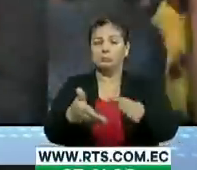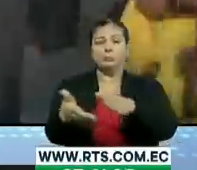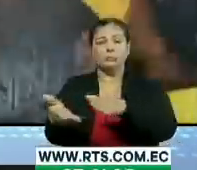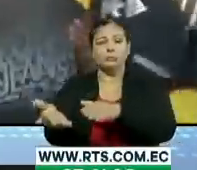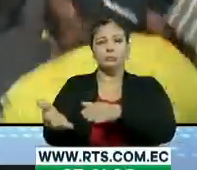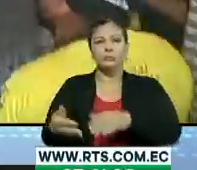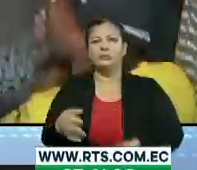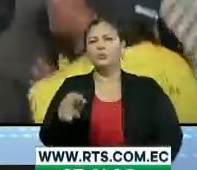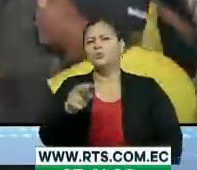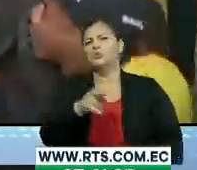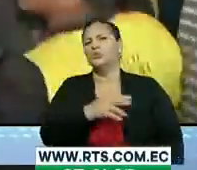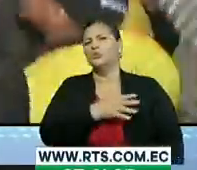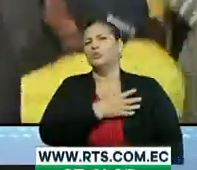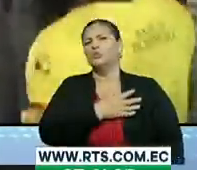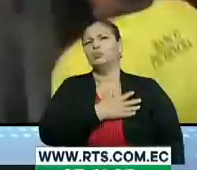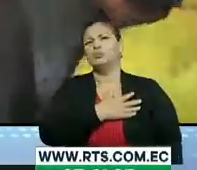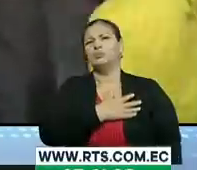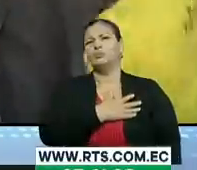momentos realmente